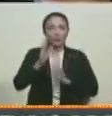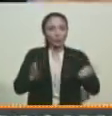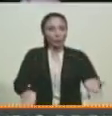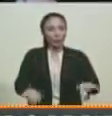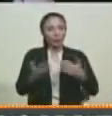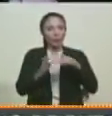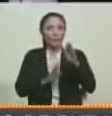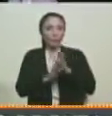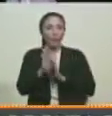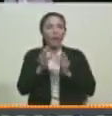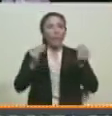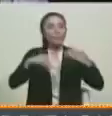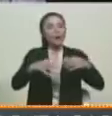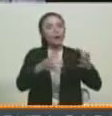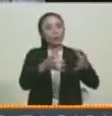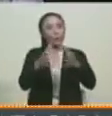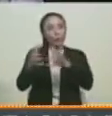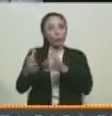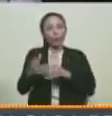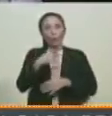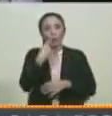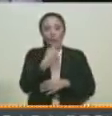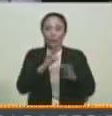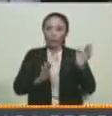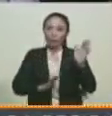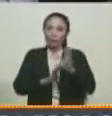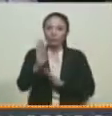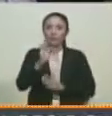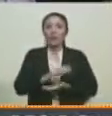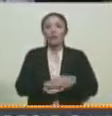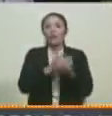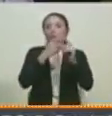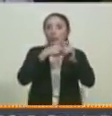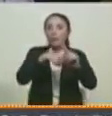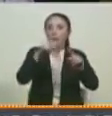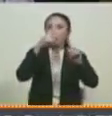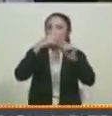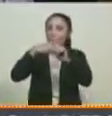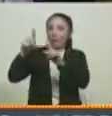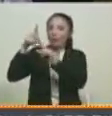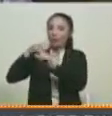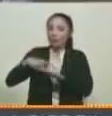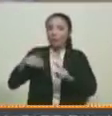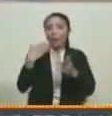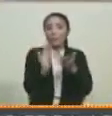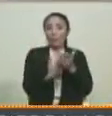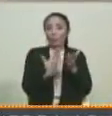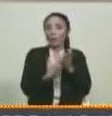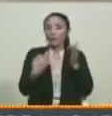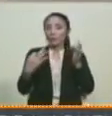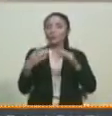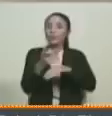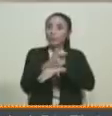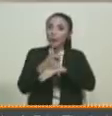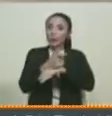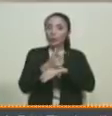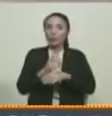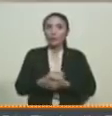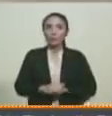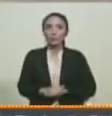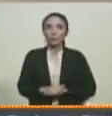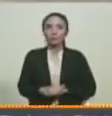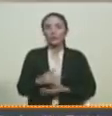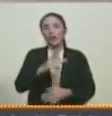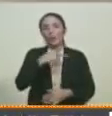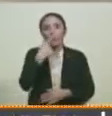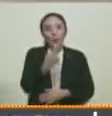desde el gran polo patriótico, desde su diversidad, propuestas de acción de gobierno,